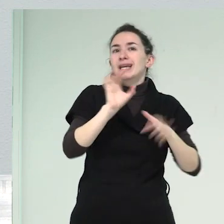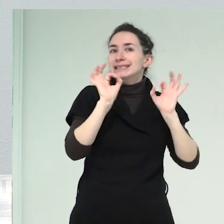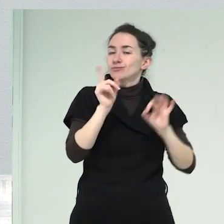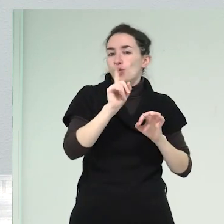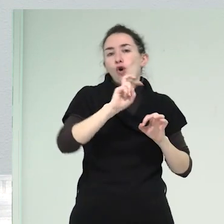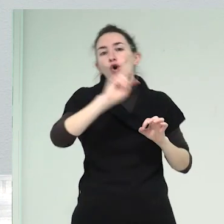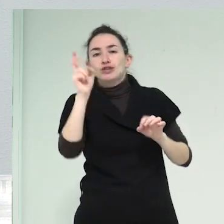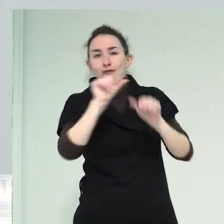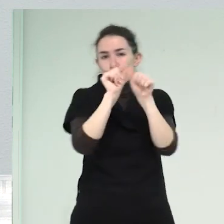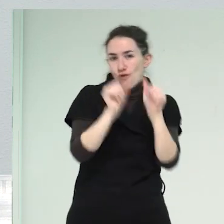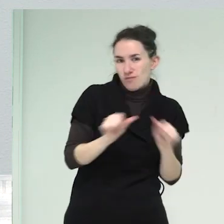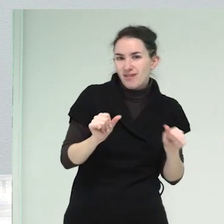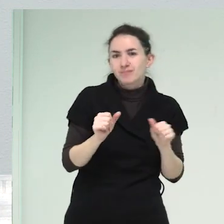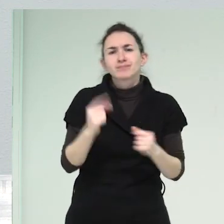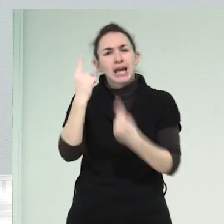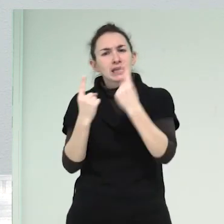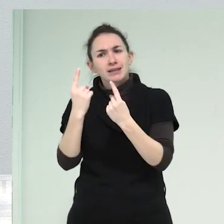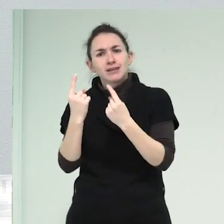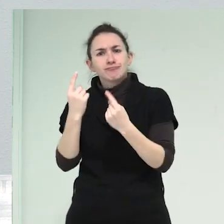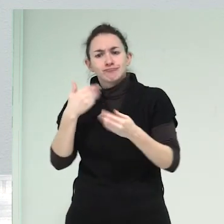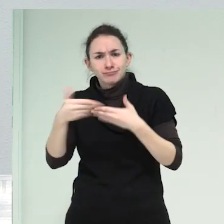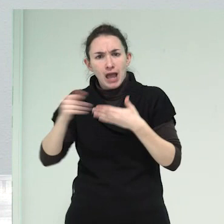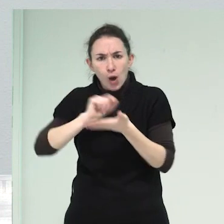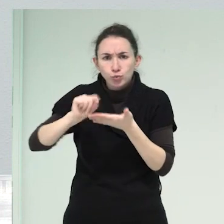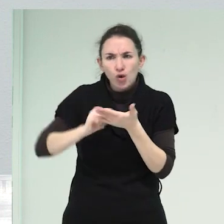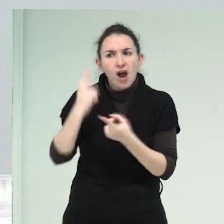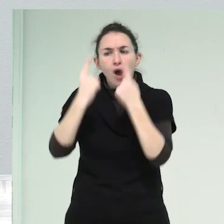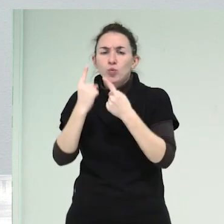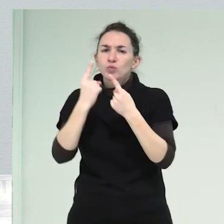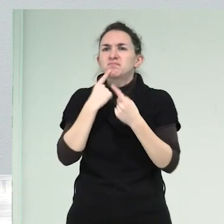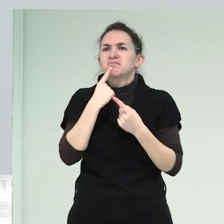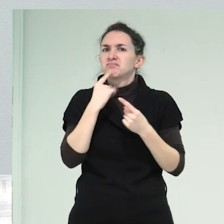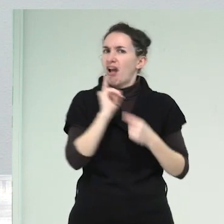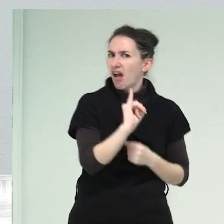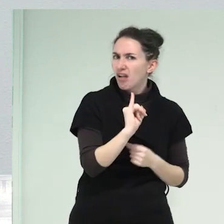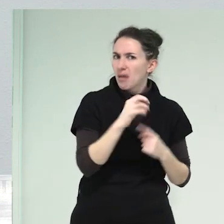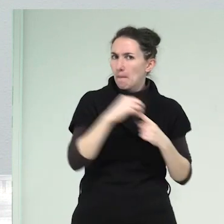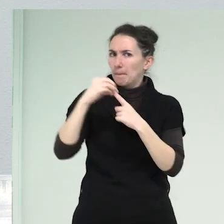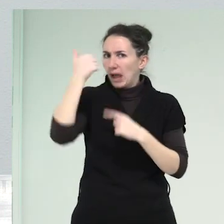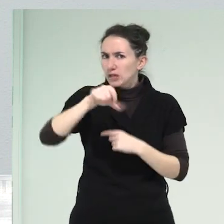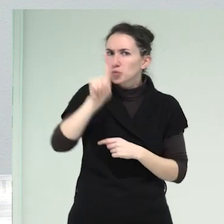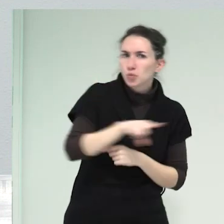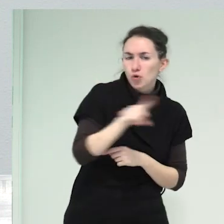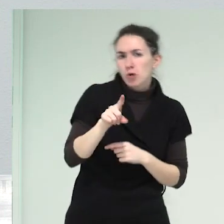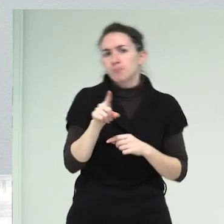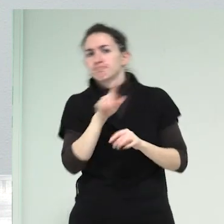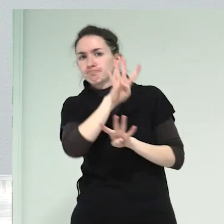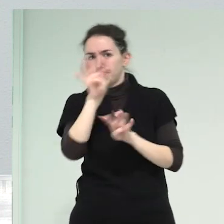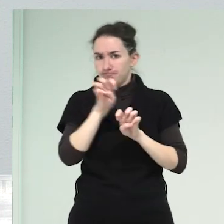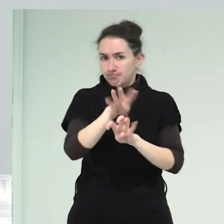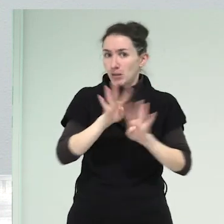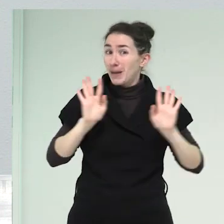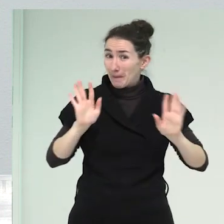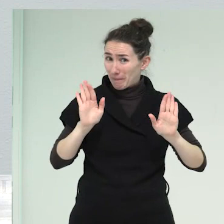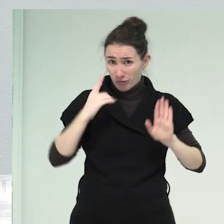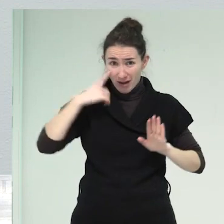se discute por algunas autoras si existía o no el patriarcado. Pero lo que sí se dio fue que entró con tal